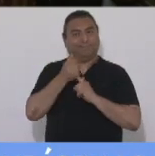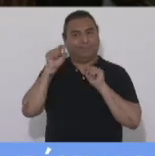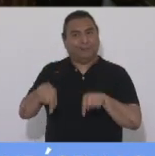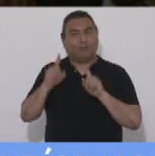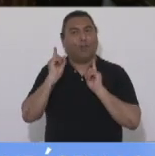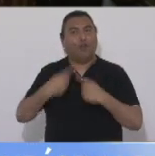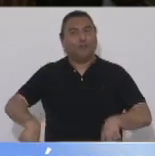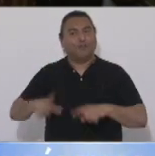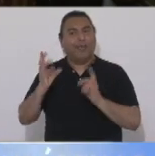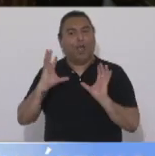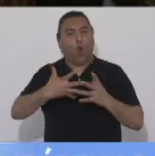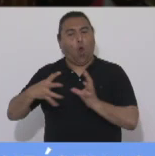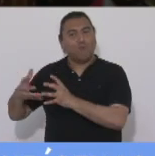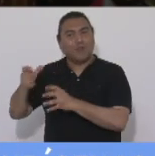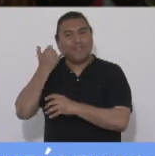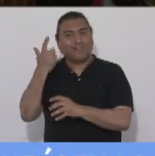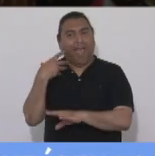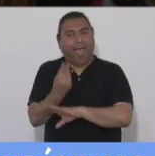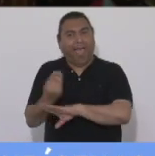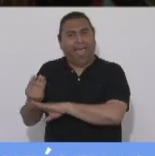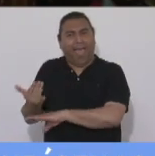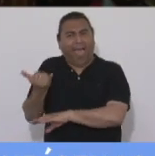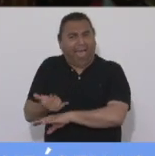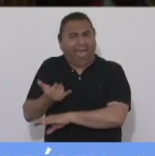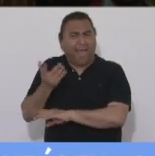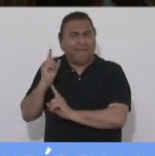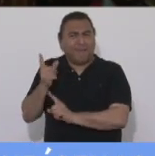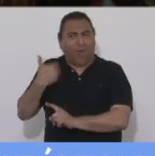de todas las comunidades existentes dentro del territorio de la